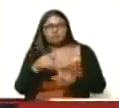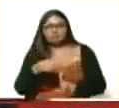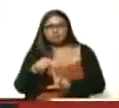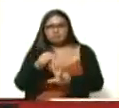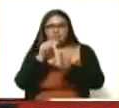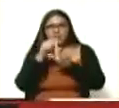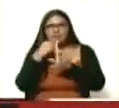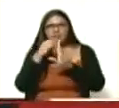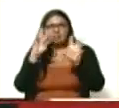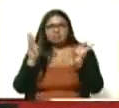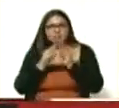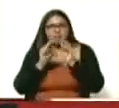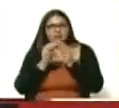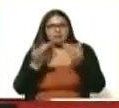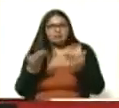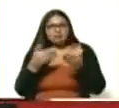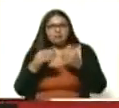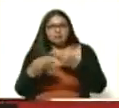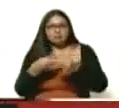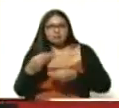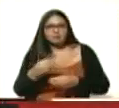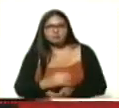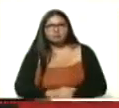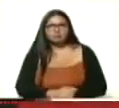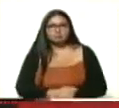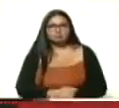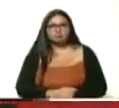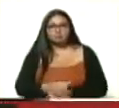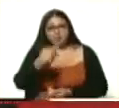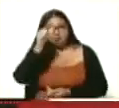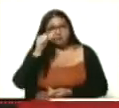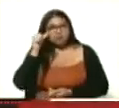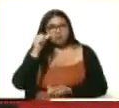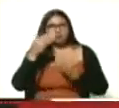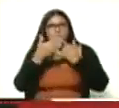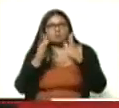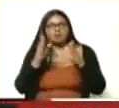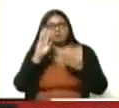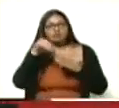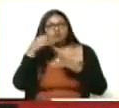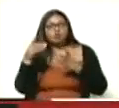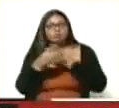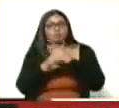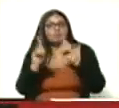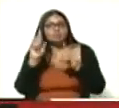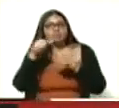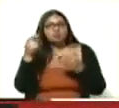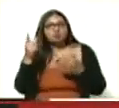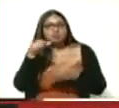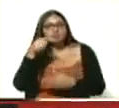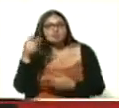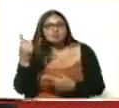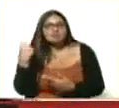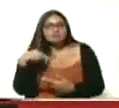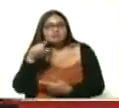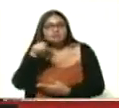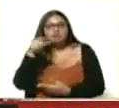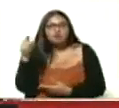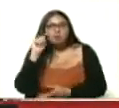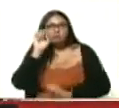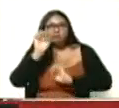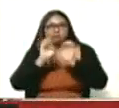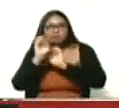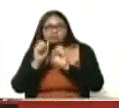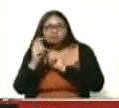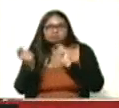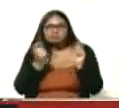la resolución, que es, Alex Saab tiene inmunidad diplomática o no tiene inmunidad diplomática. Eso es lo que se está Es